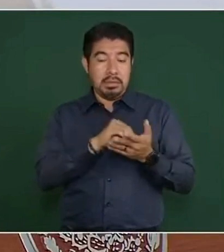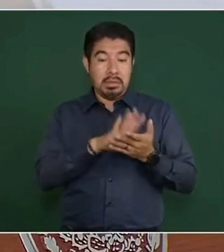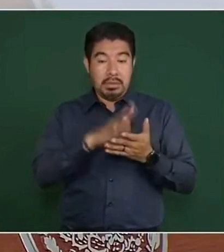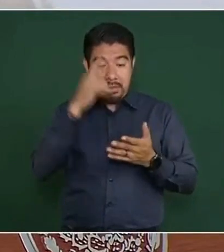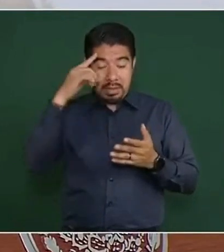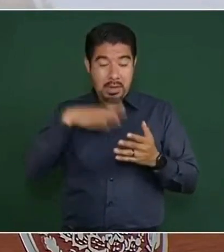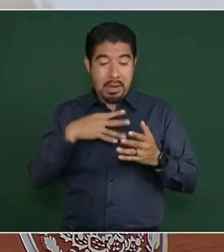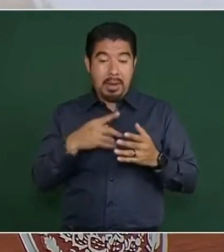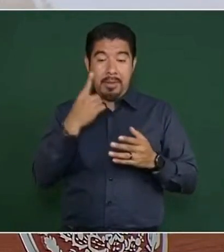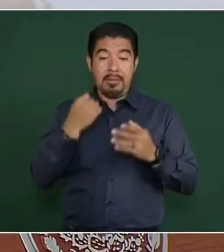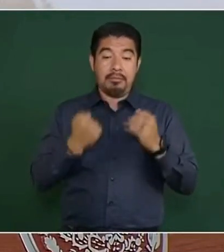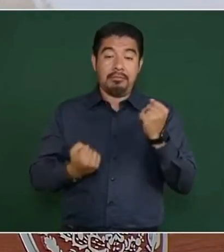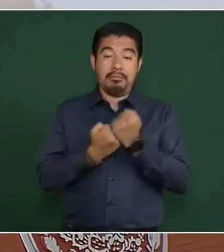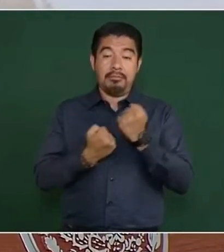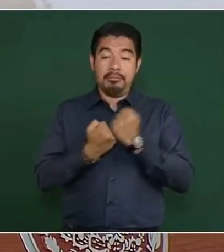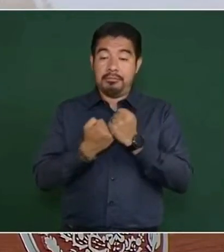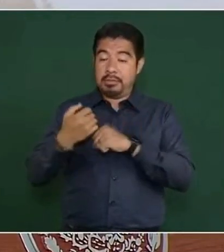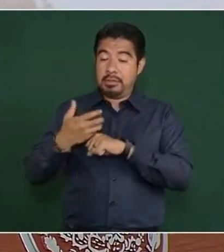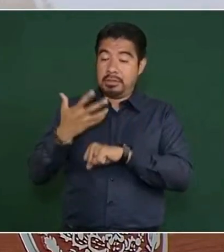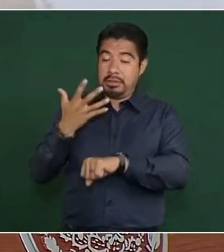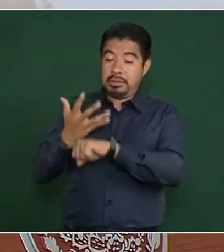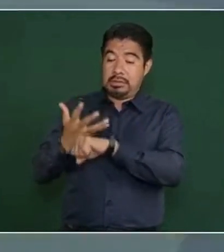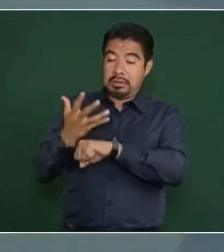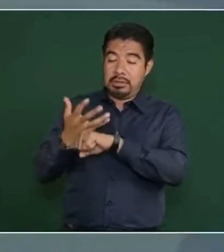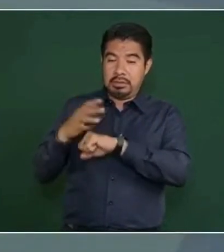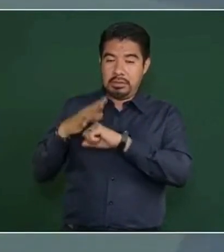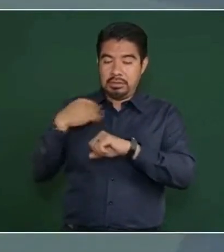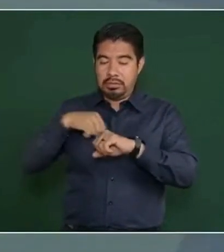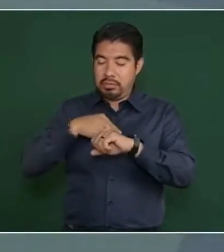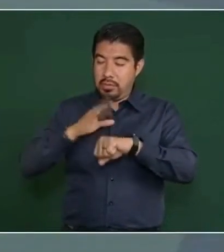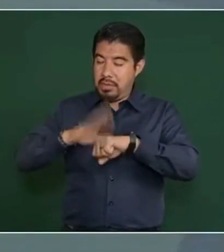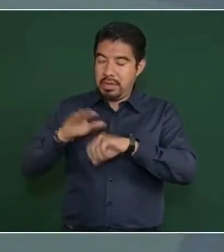comercial en el mundo de Estados Unidos.